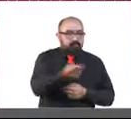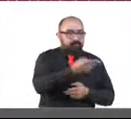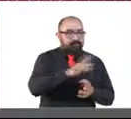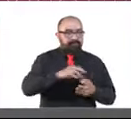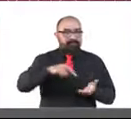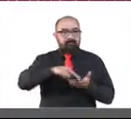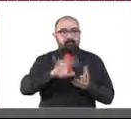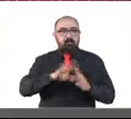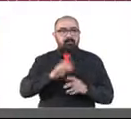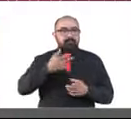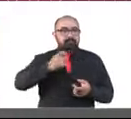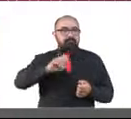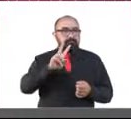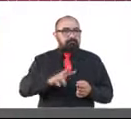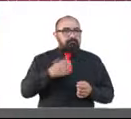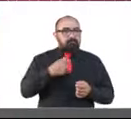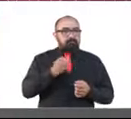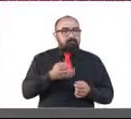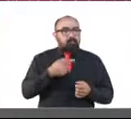de intercambiar